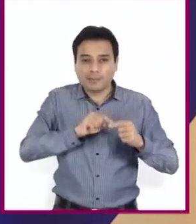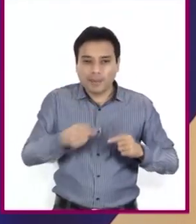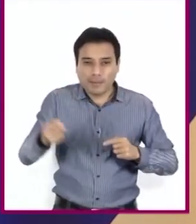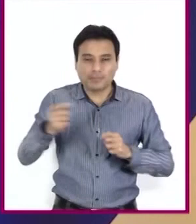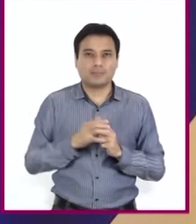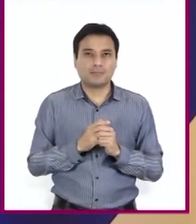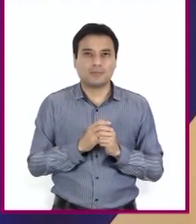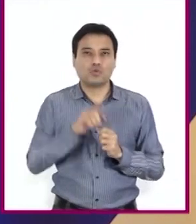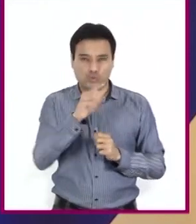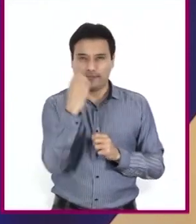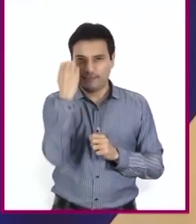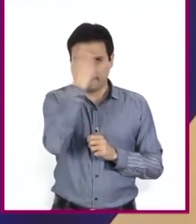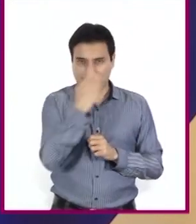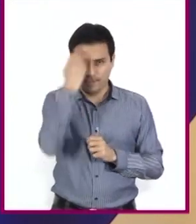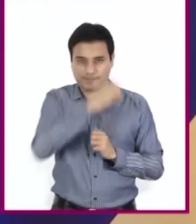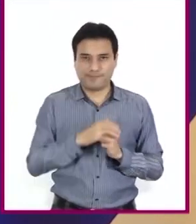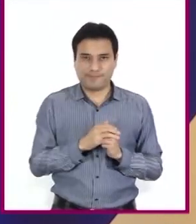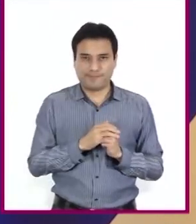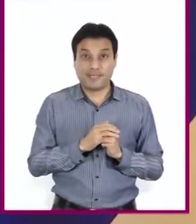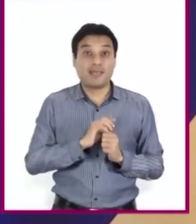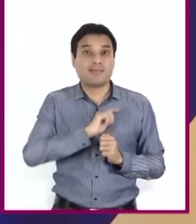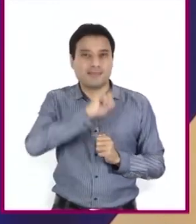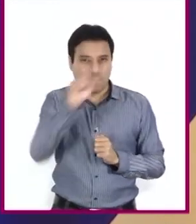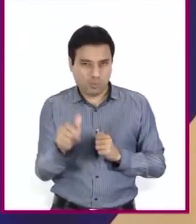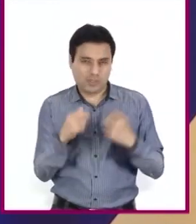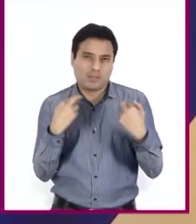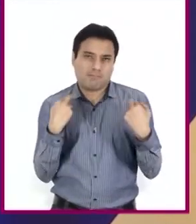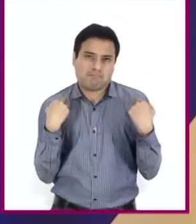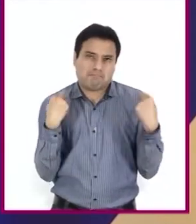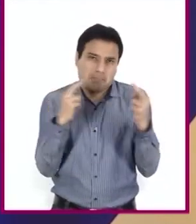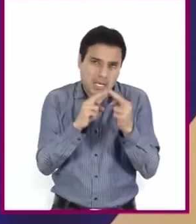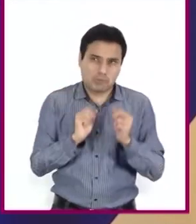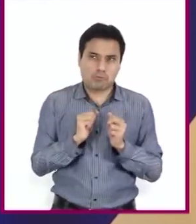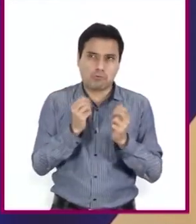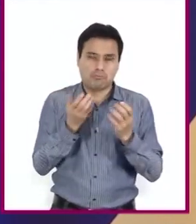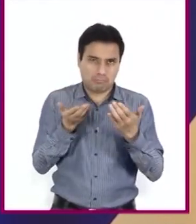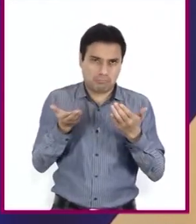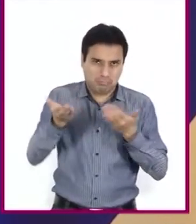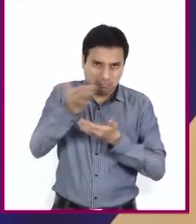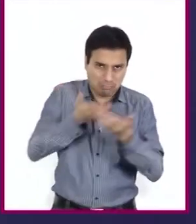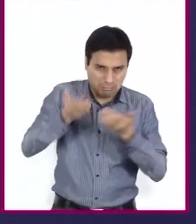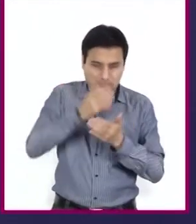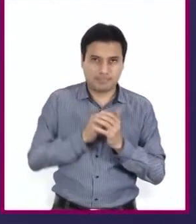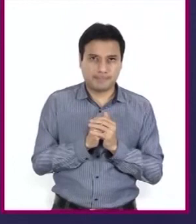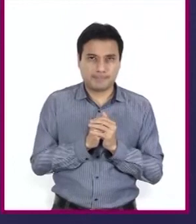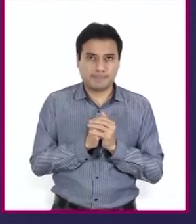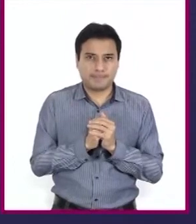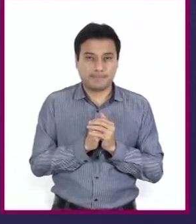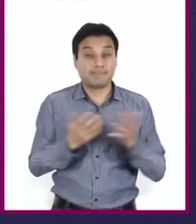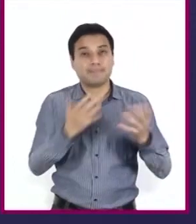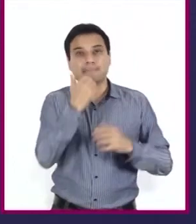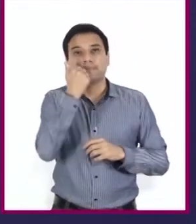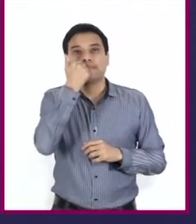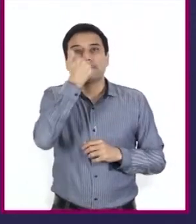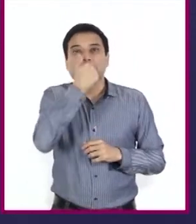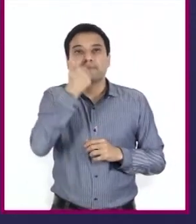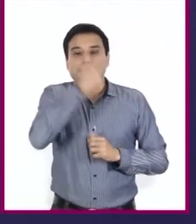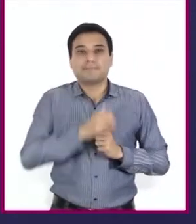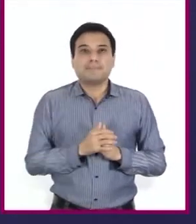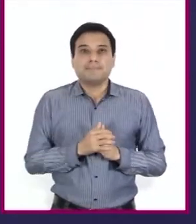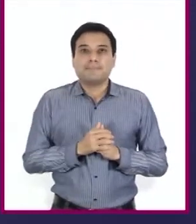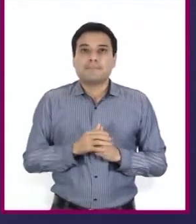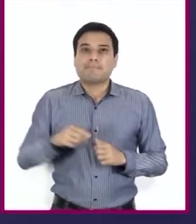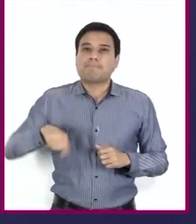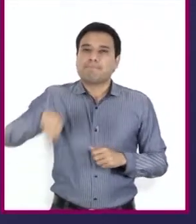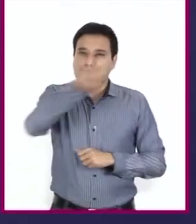Y compartan su investigación con su maestra o maestro de grupo. Alumnas y alumnos, los